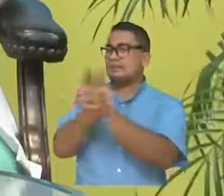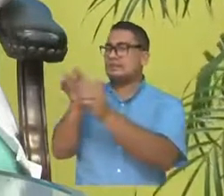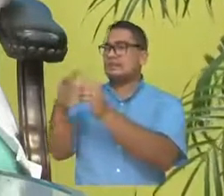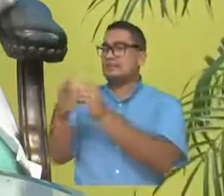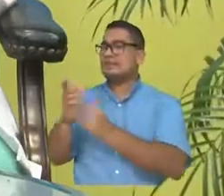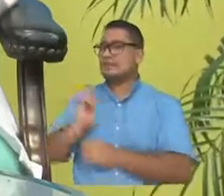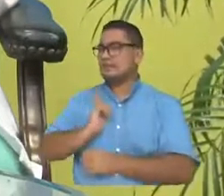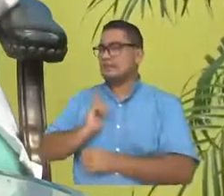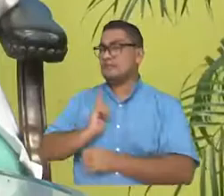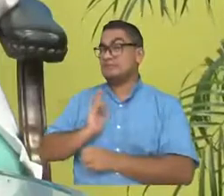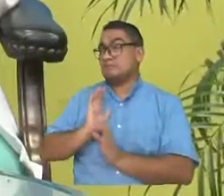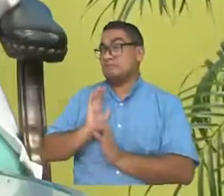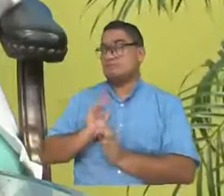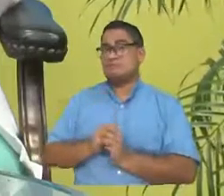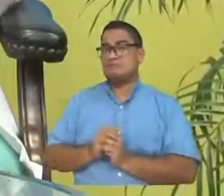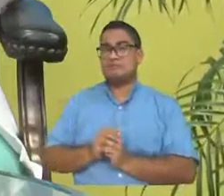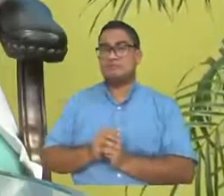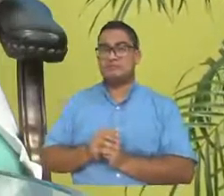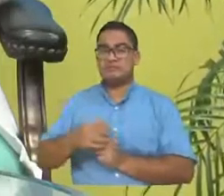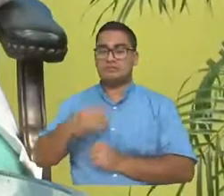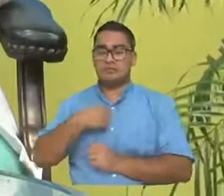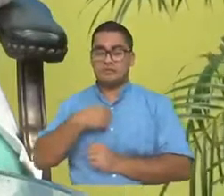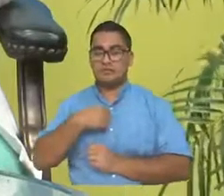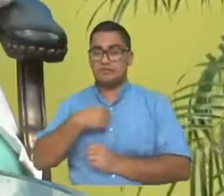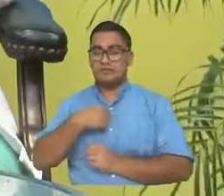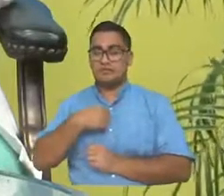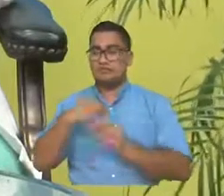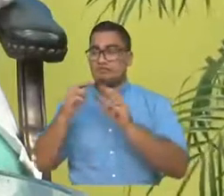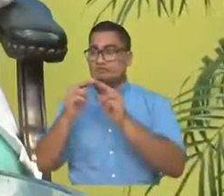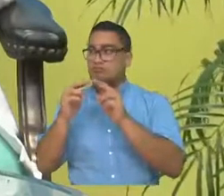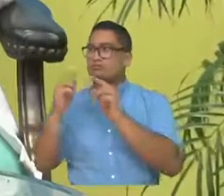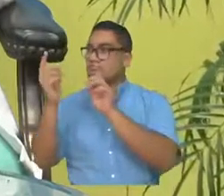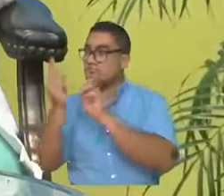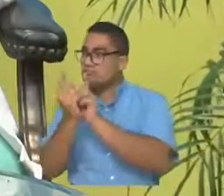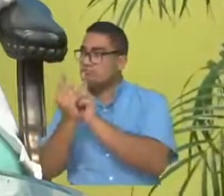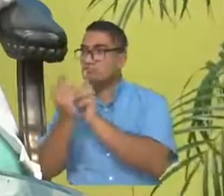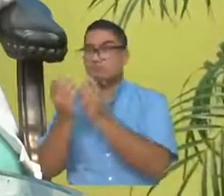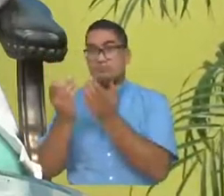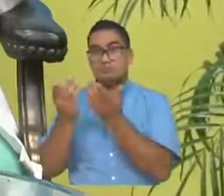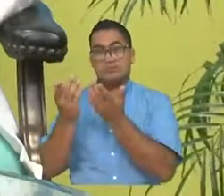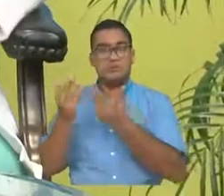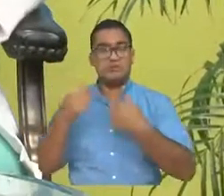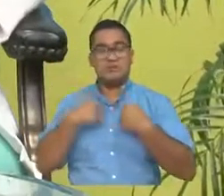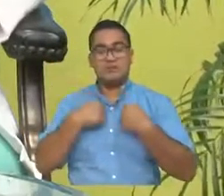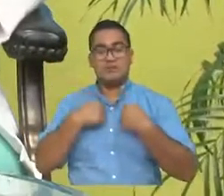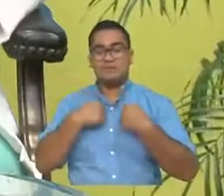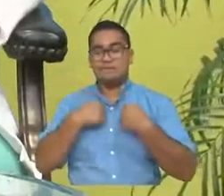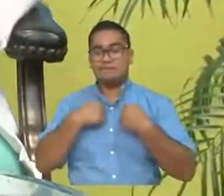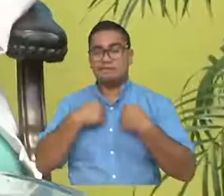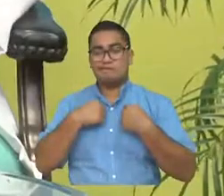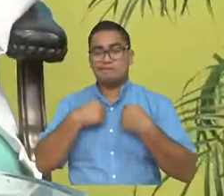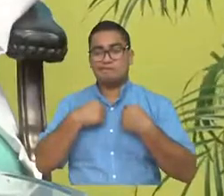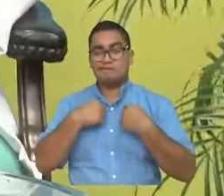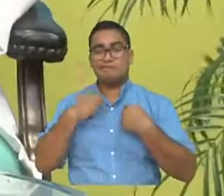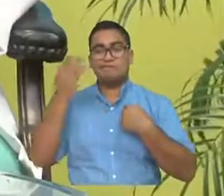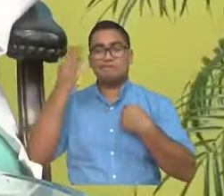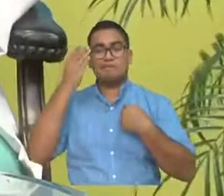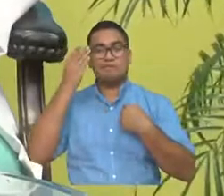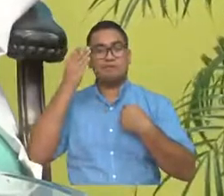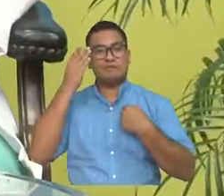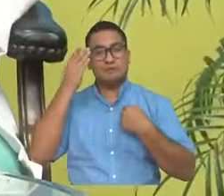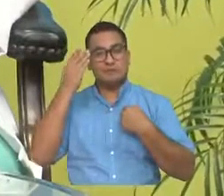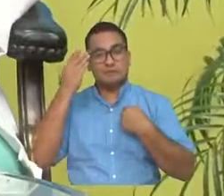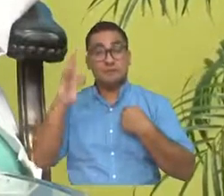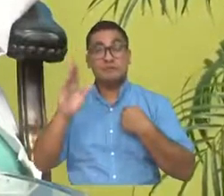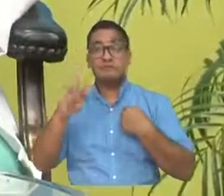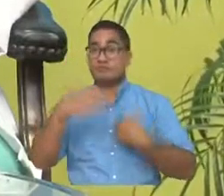tuve, ¿verdad?, un contacto con alguien que yo sé que tuvo COVID o que sospecho, ¿verdad?,